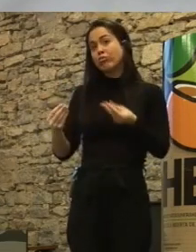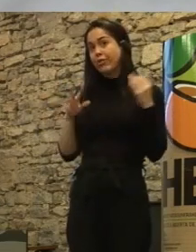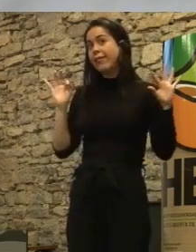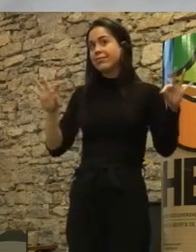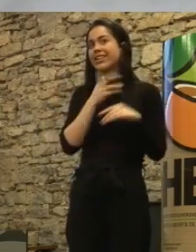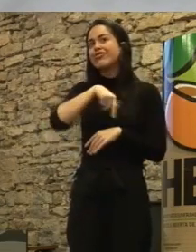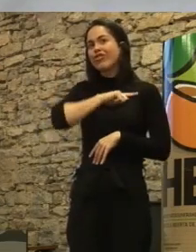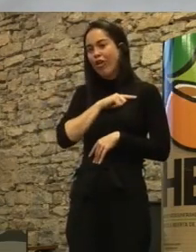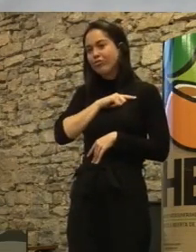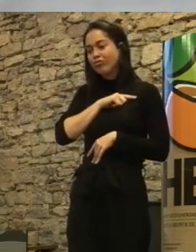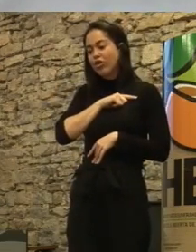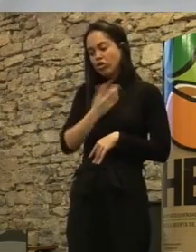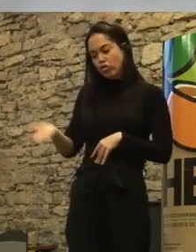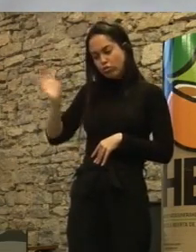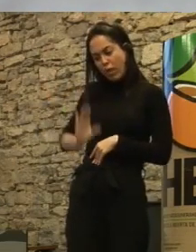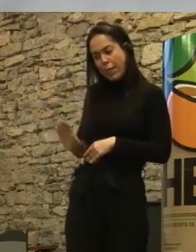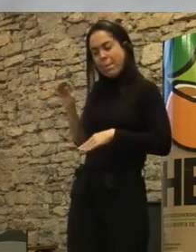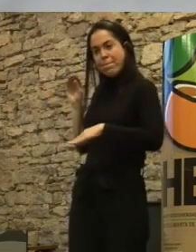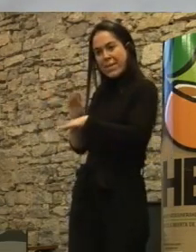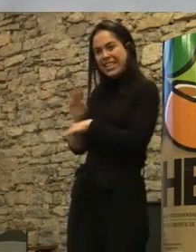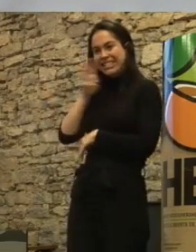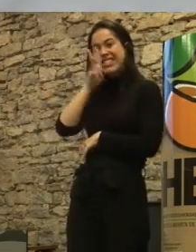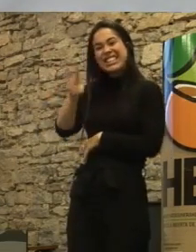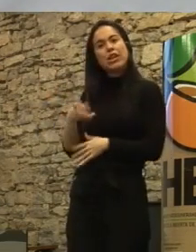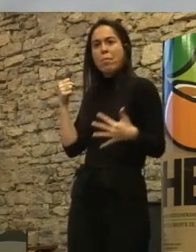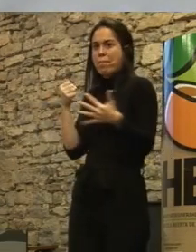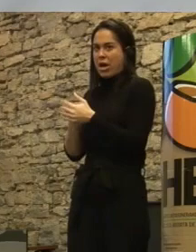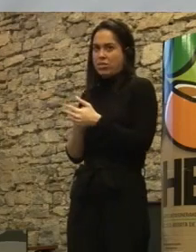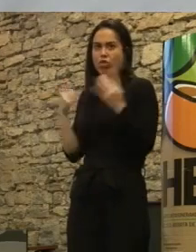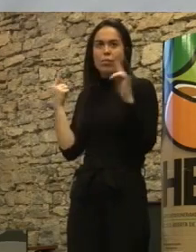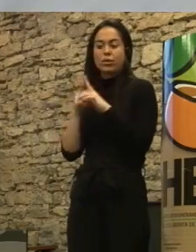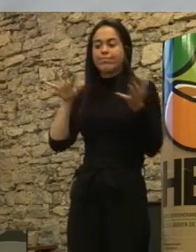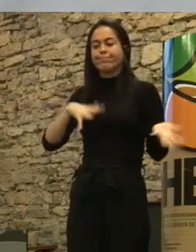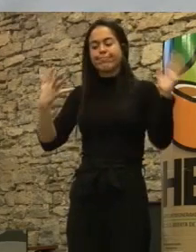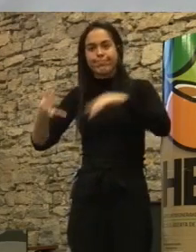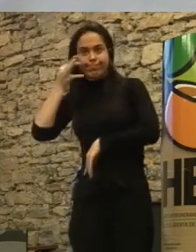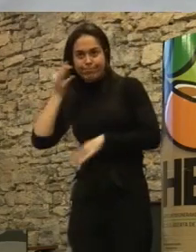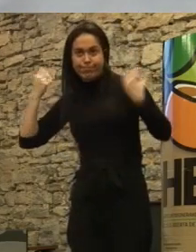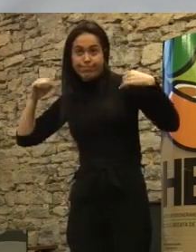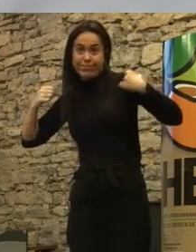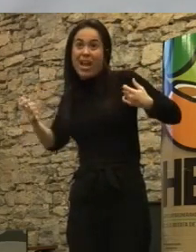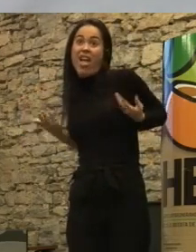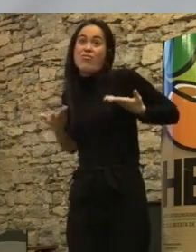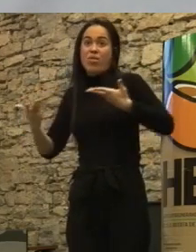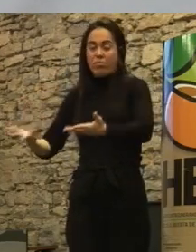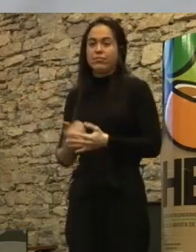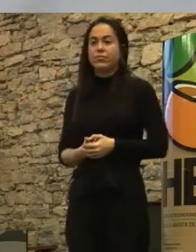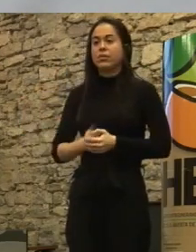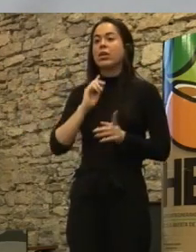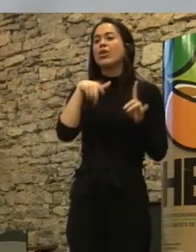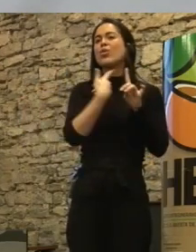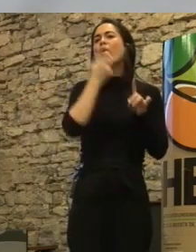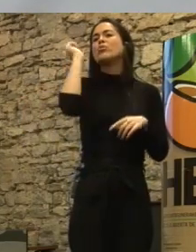pagamos su salario personal durante 3 años como máximo. Esa es otra. Y luego,